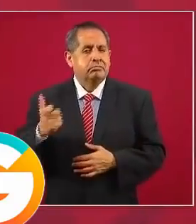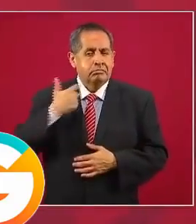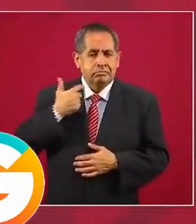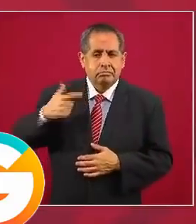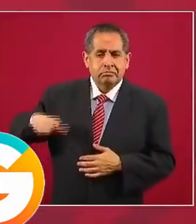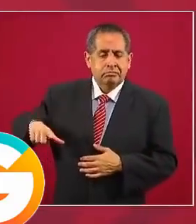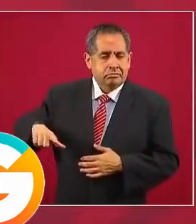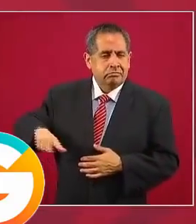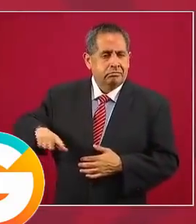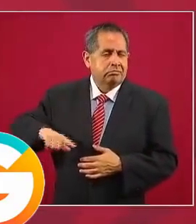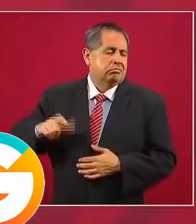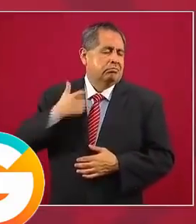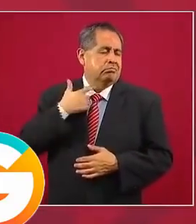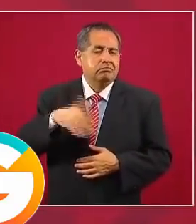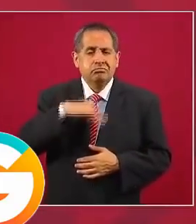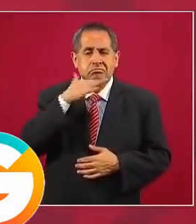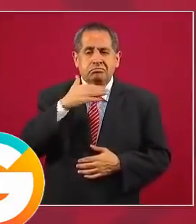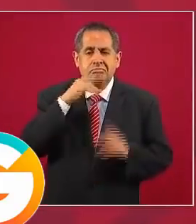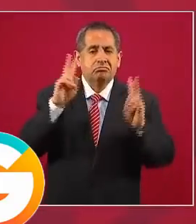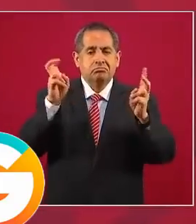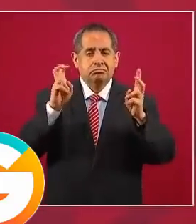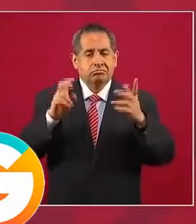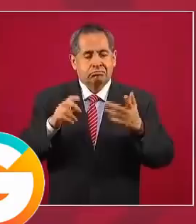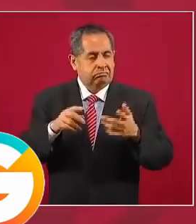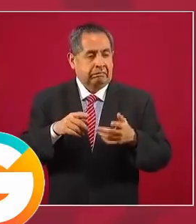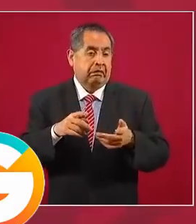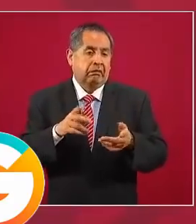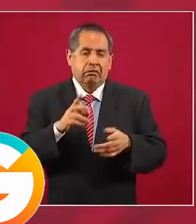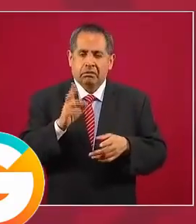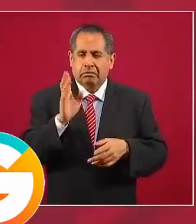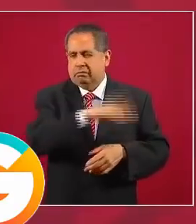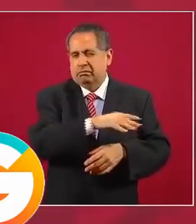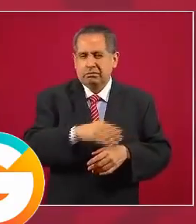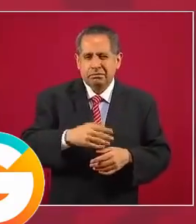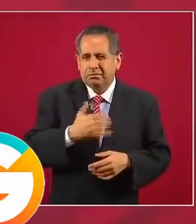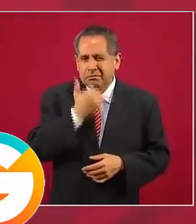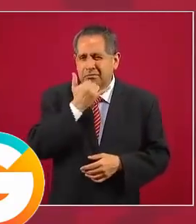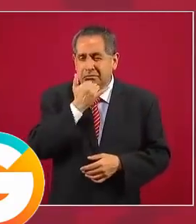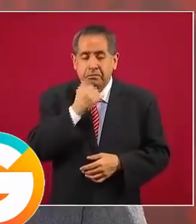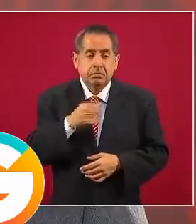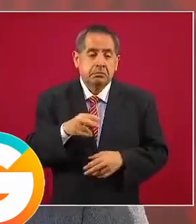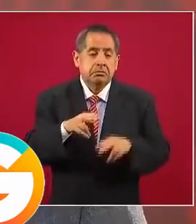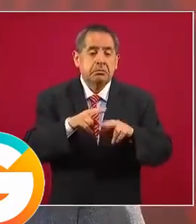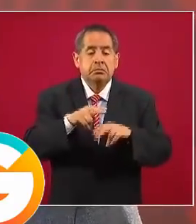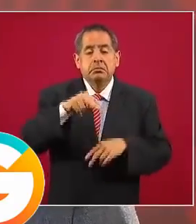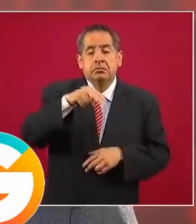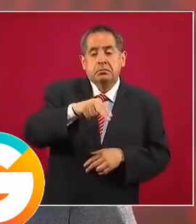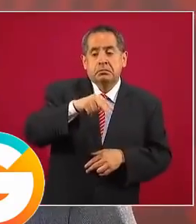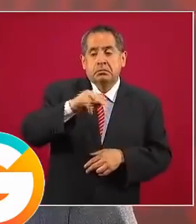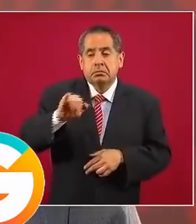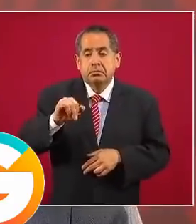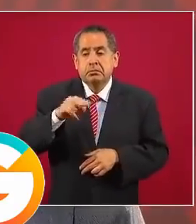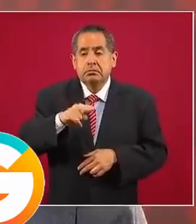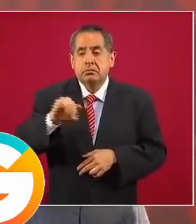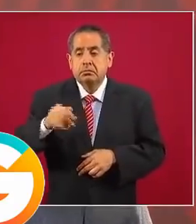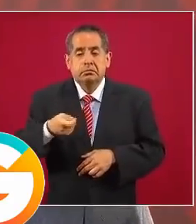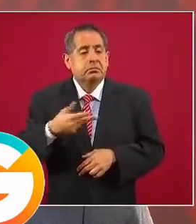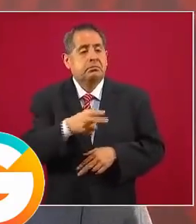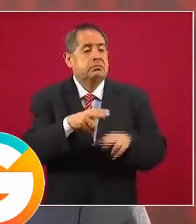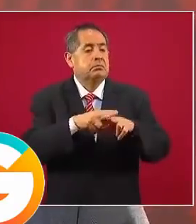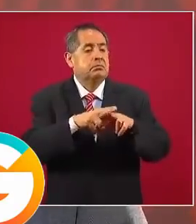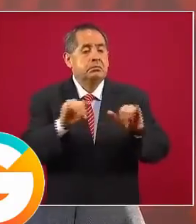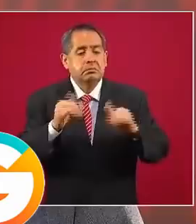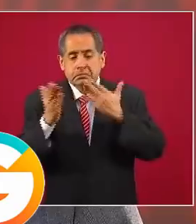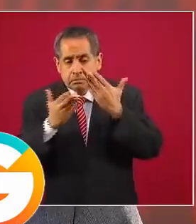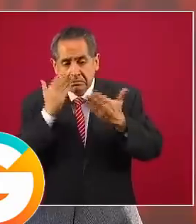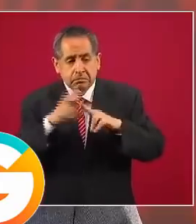fue acuñar la frase chistosa de los ninis que ni estudian ni